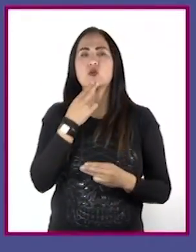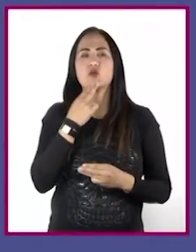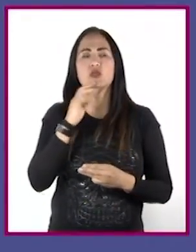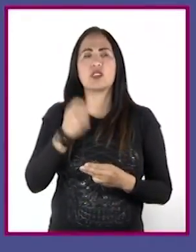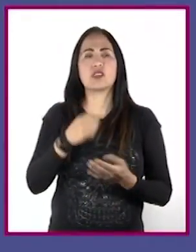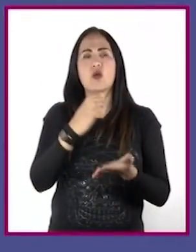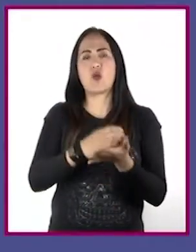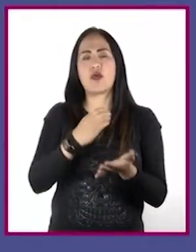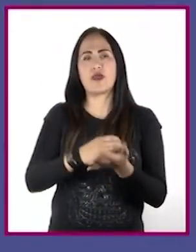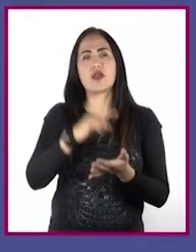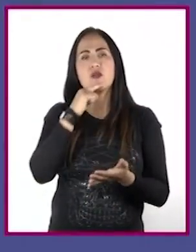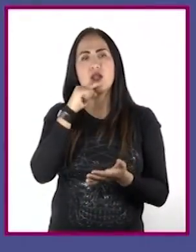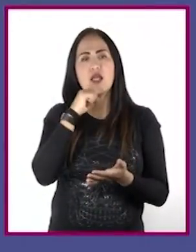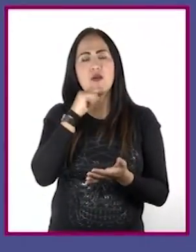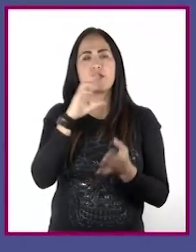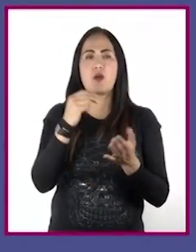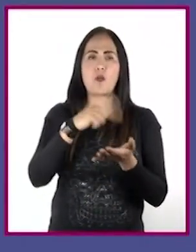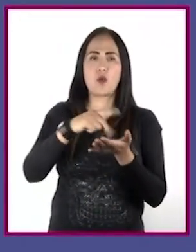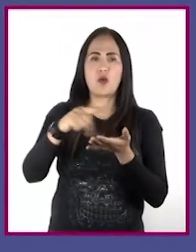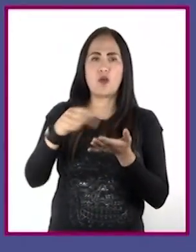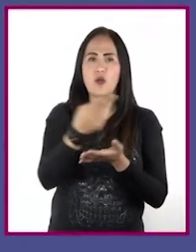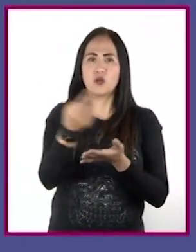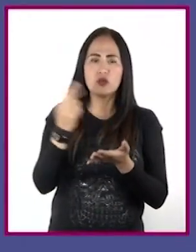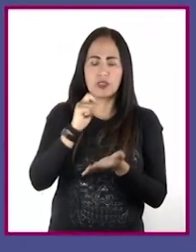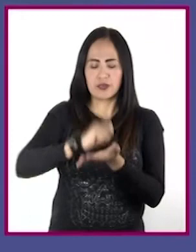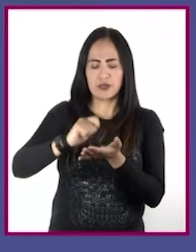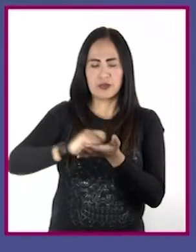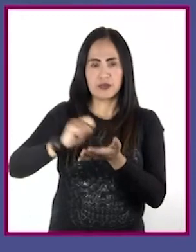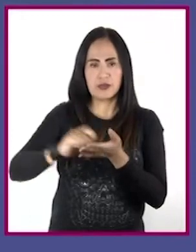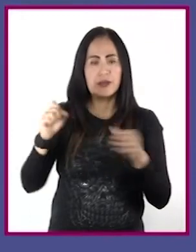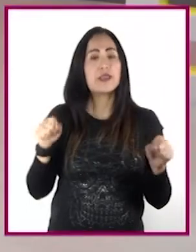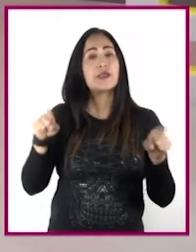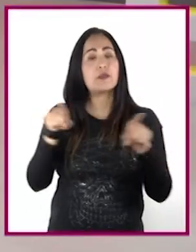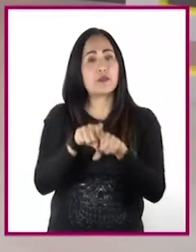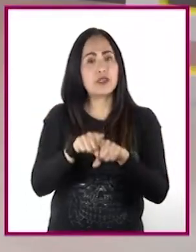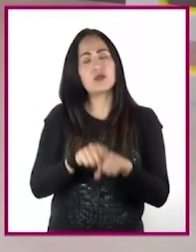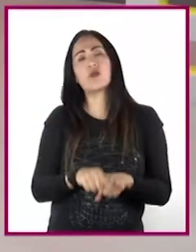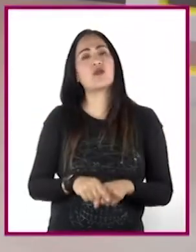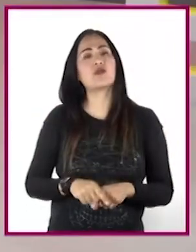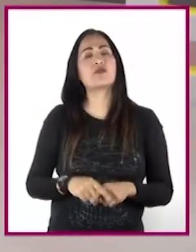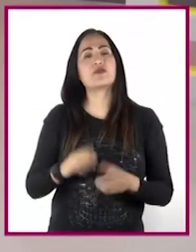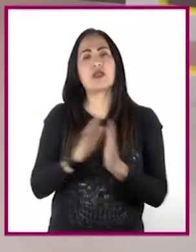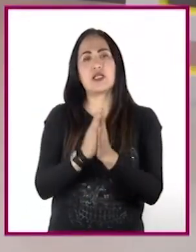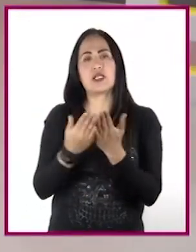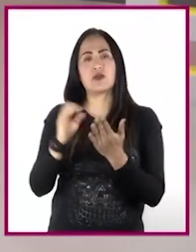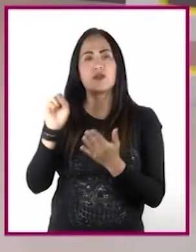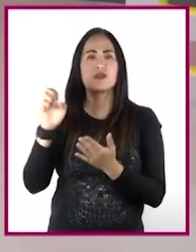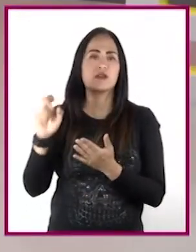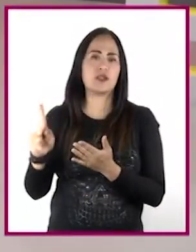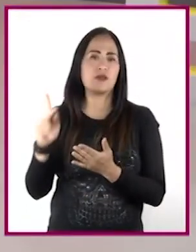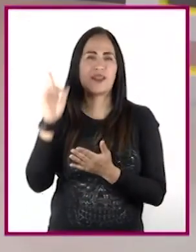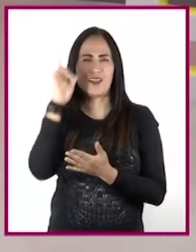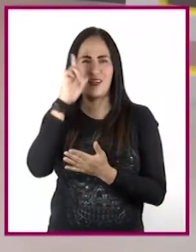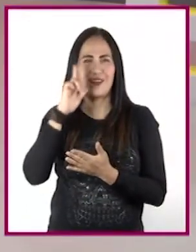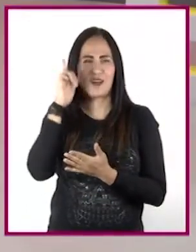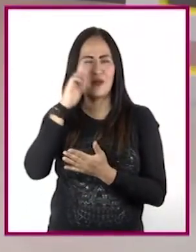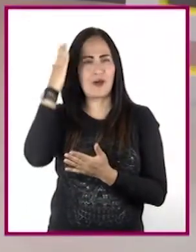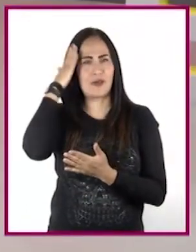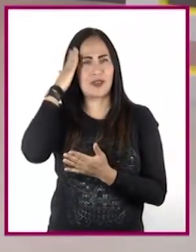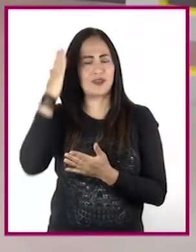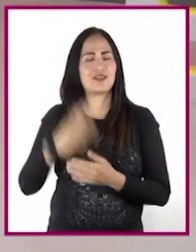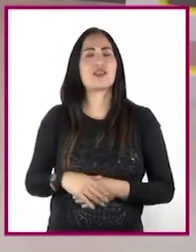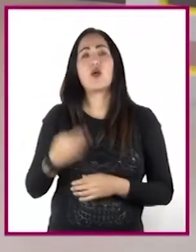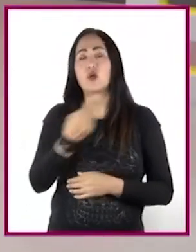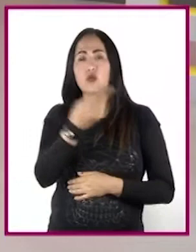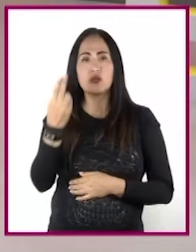cuaderno y lápiz o bolígrafo para que puedan tomar notas. También es conveniente tener a la mano su libro de texto. Tengan presente que todo